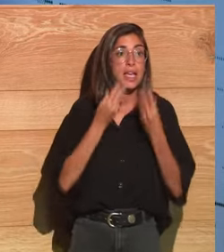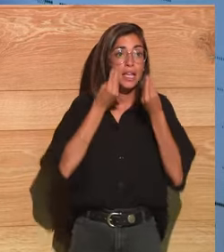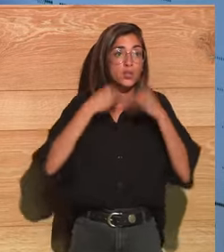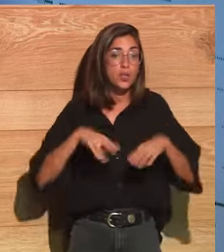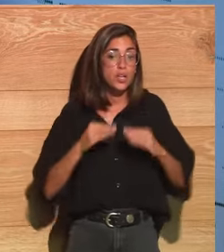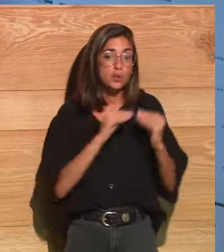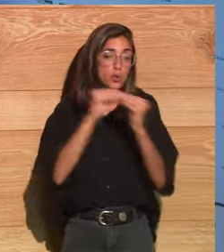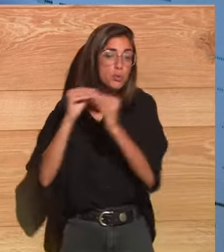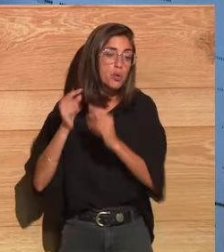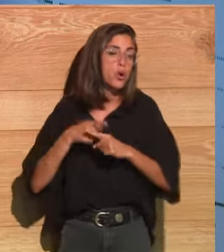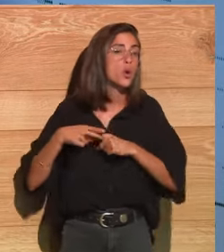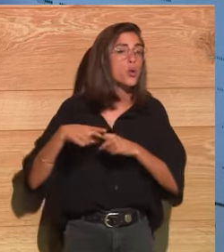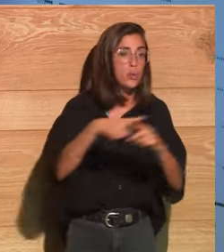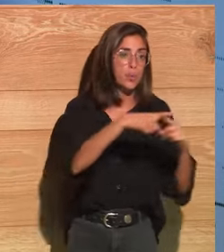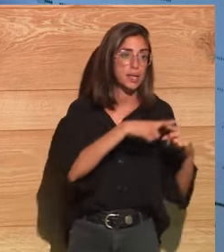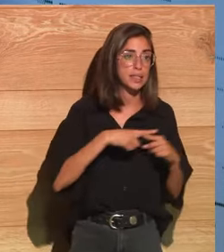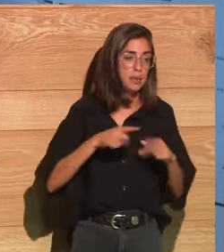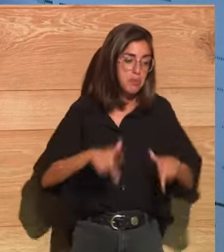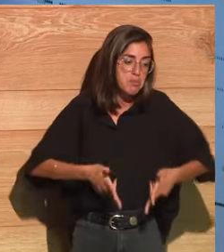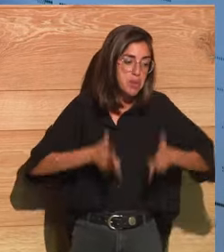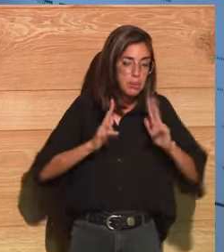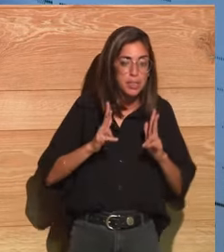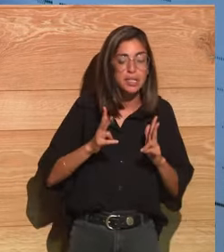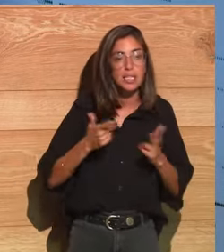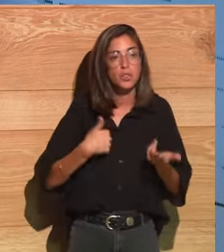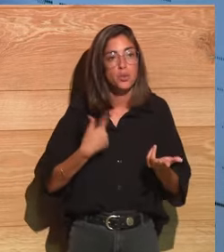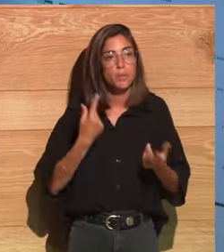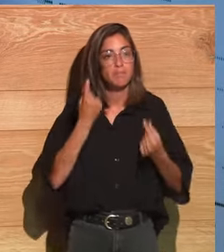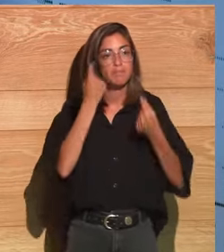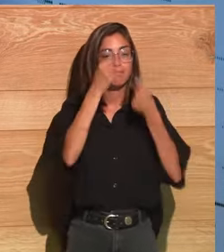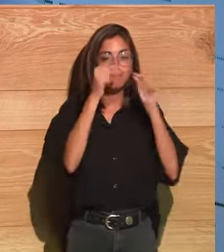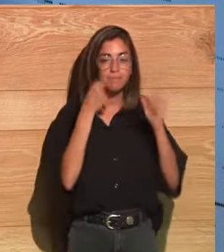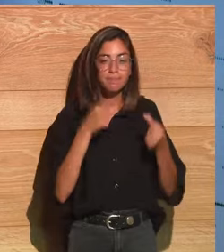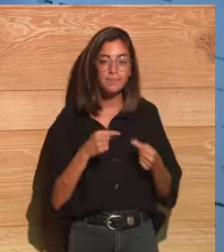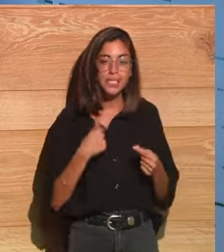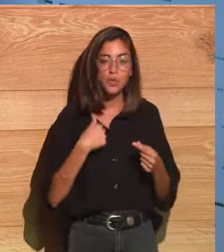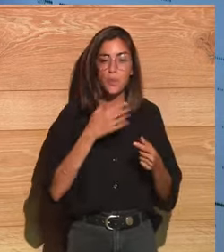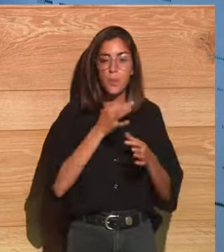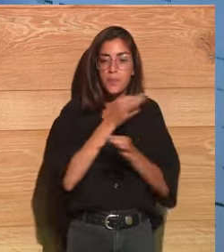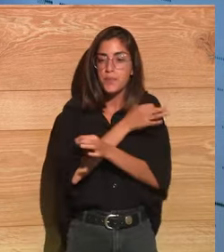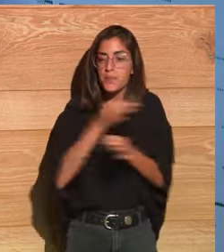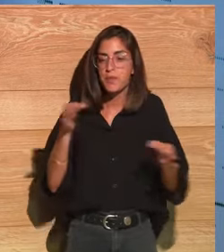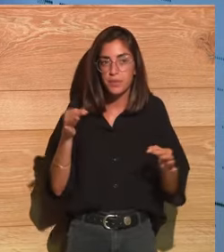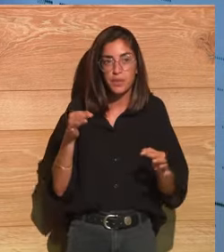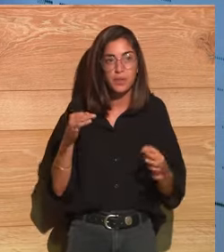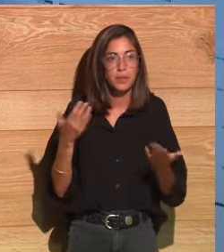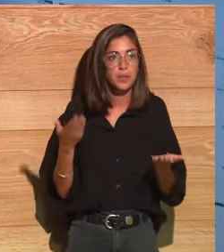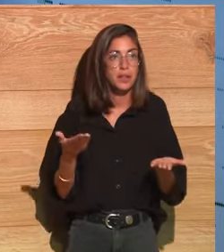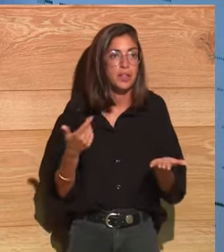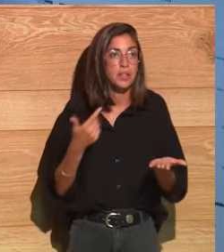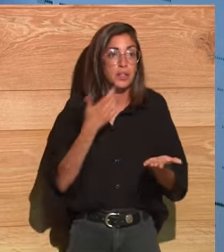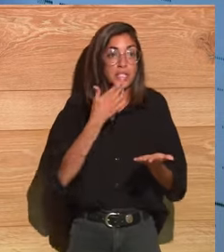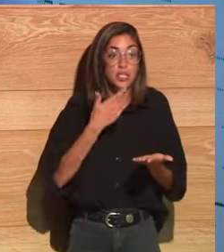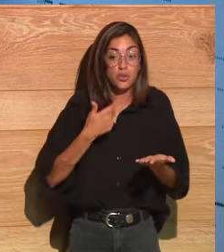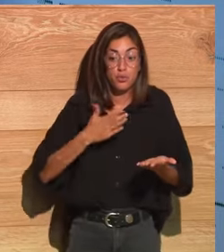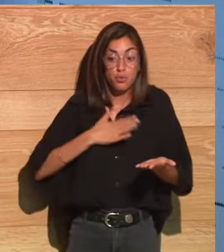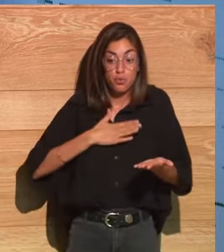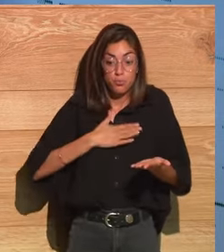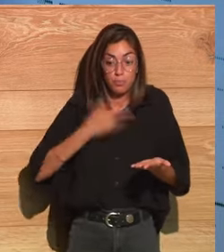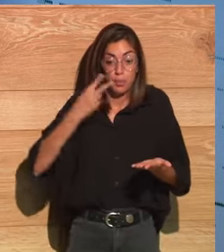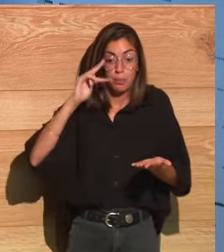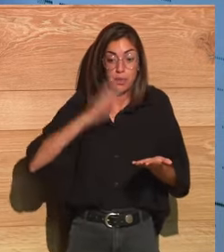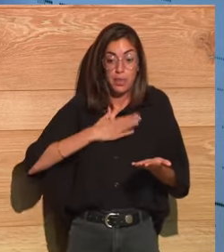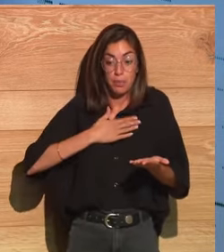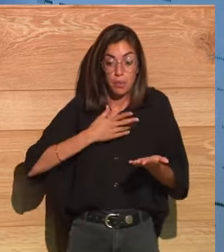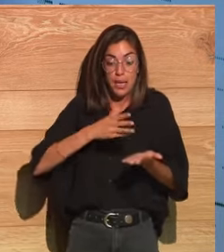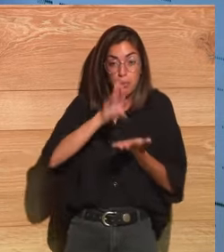comunes. Y siempre tuve mucho respeto, soy muy perfeccionista y mucho pudor, y solo en este momento que dije, después de todo lo acumulado y lo vivido,